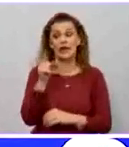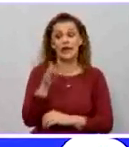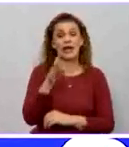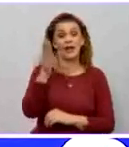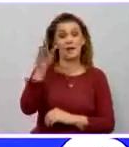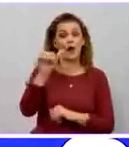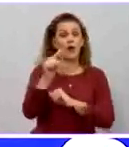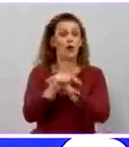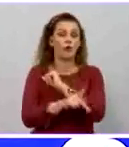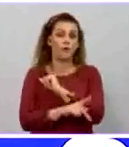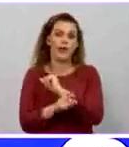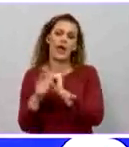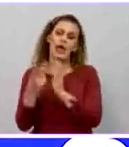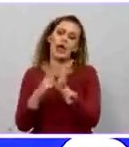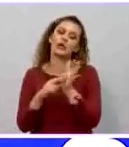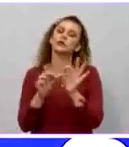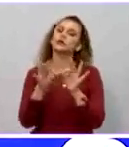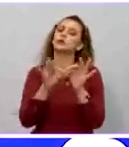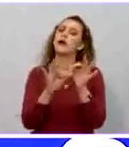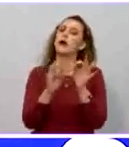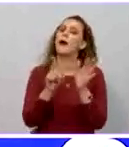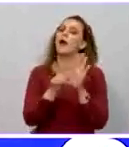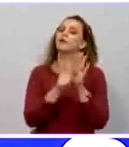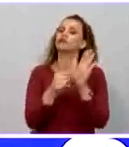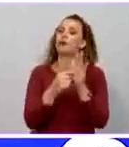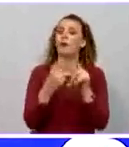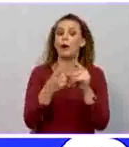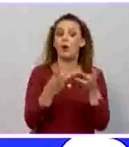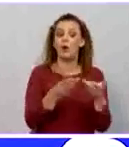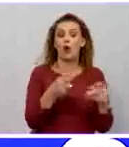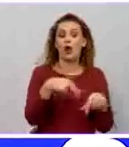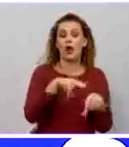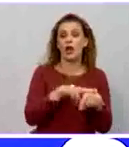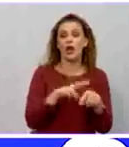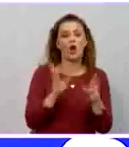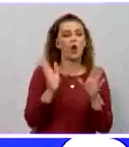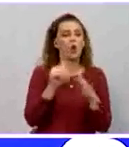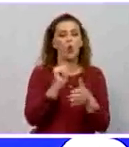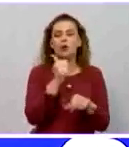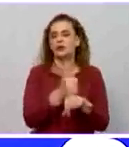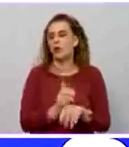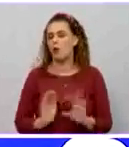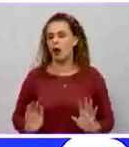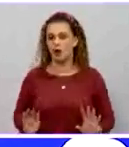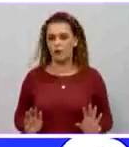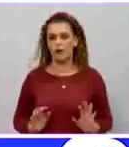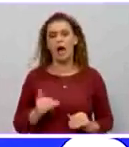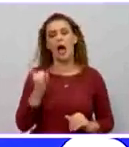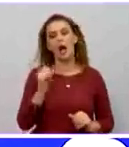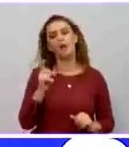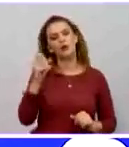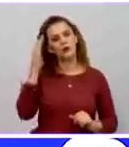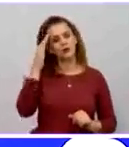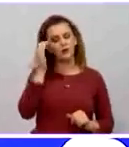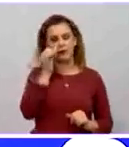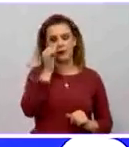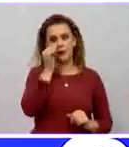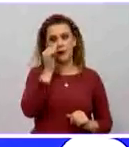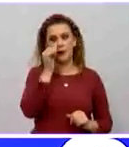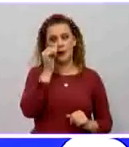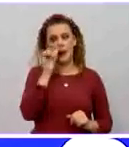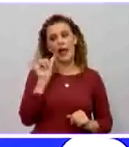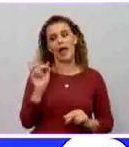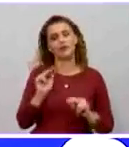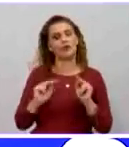al extranjero, esa es la cláusula. Pero para jugar en terreno nacional, creo que no estaba estipulado. Ahora, también hay que tomar en cuenta, estos